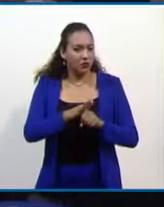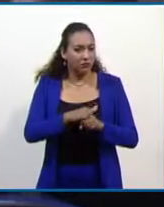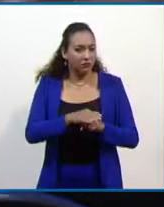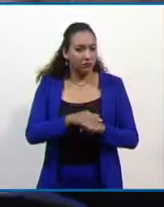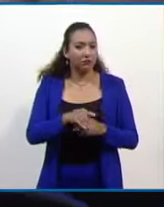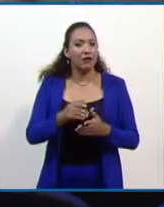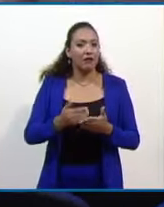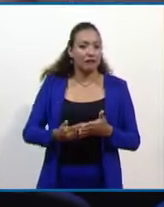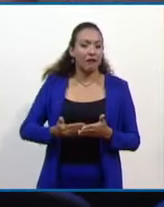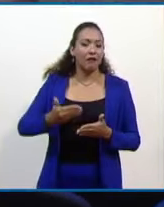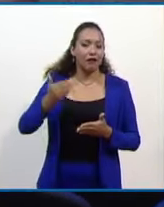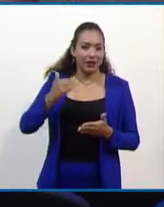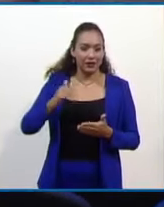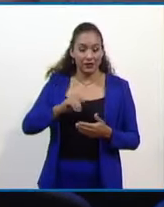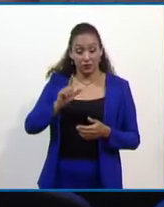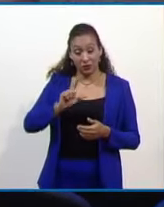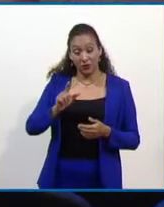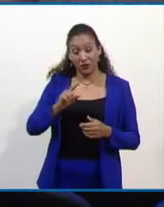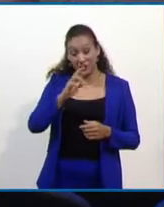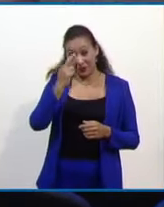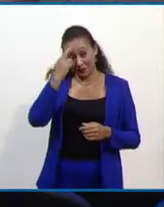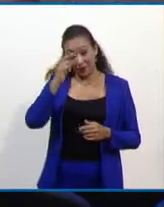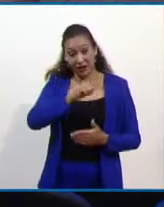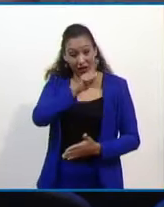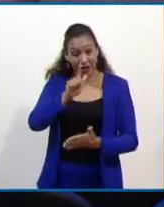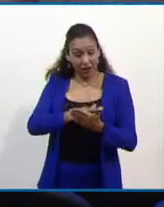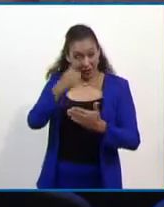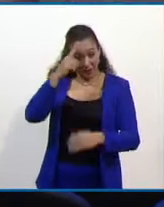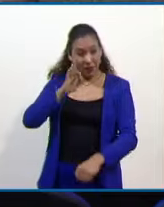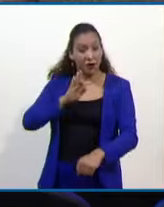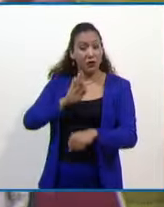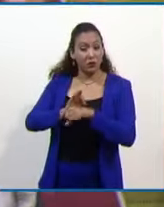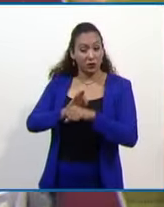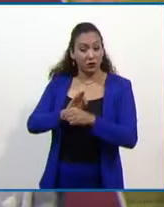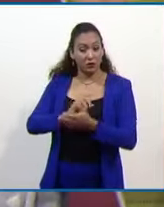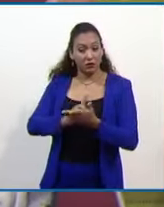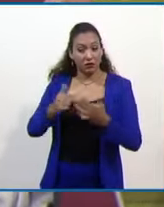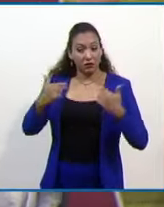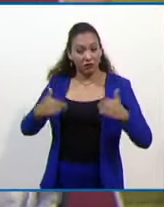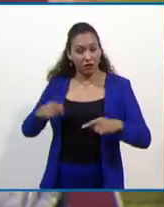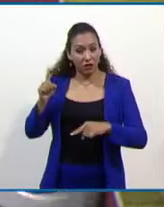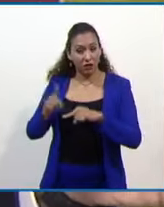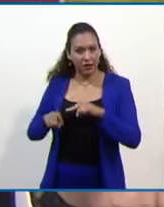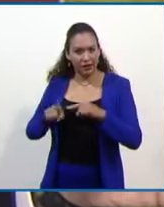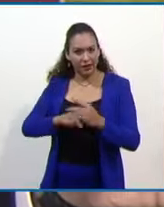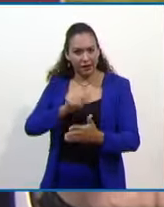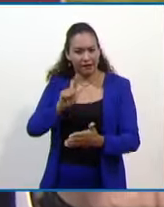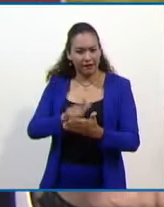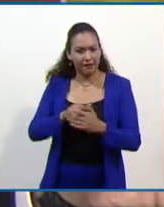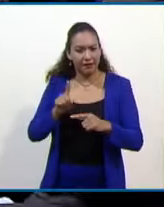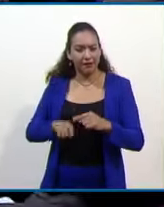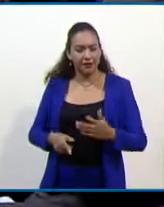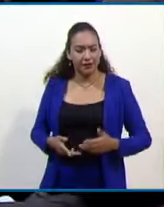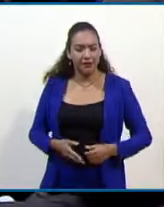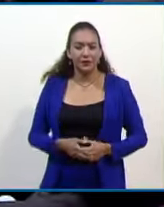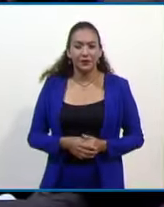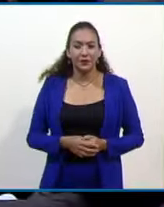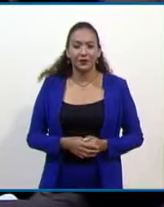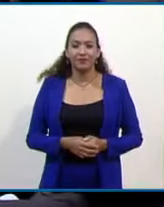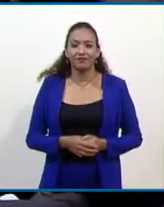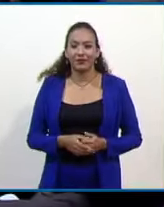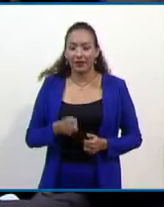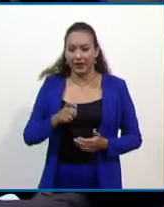había prohibido en la ley de amparo en materia de suspensión de normas generales. Mientras que la ley reglamentaria